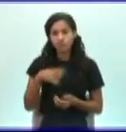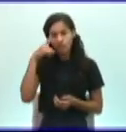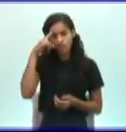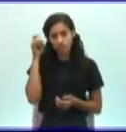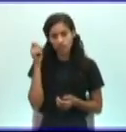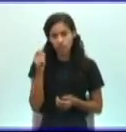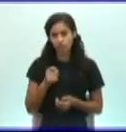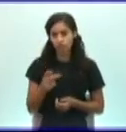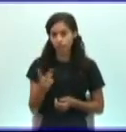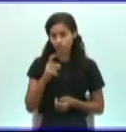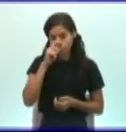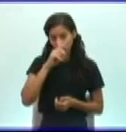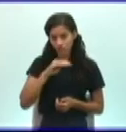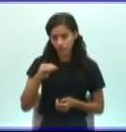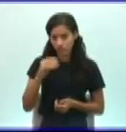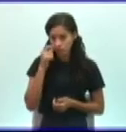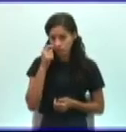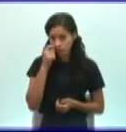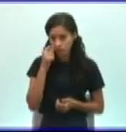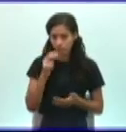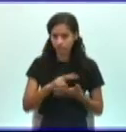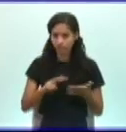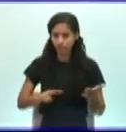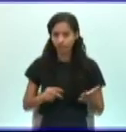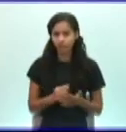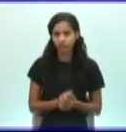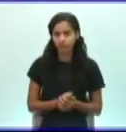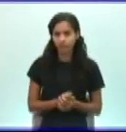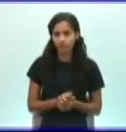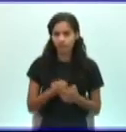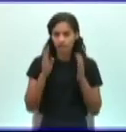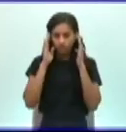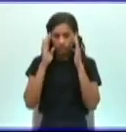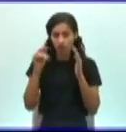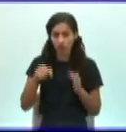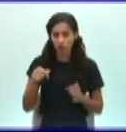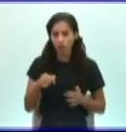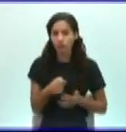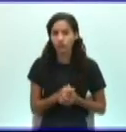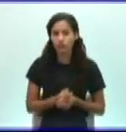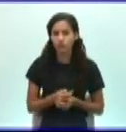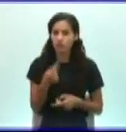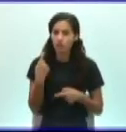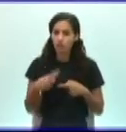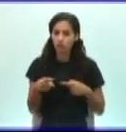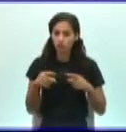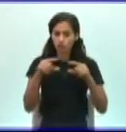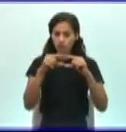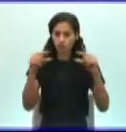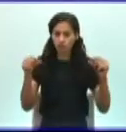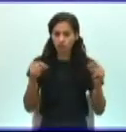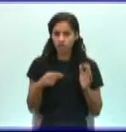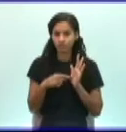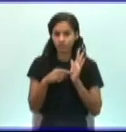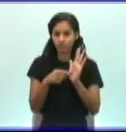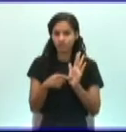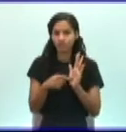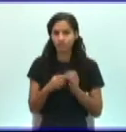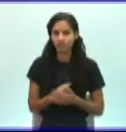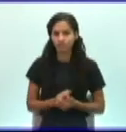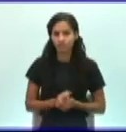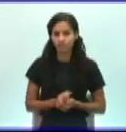ellos los personajes de la lectura. Presten atención ahora a la oración que les muestro en